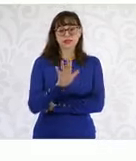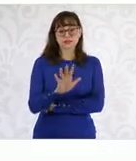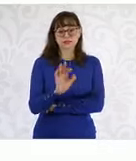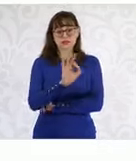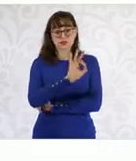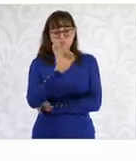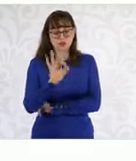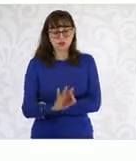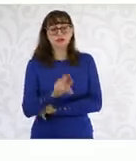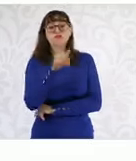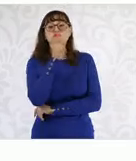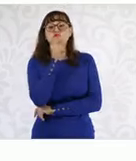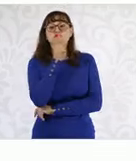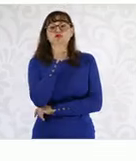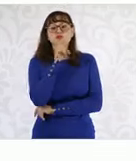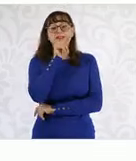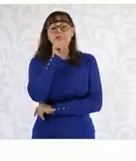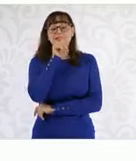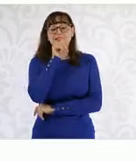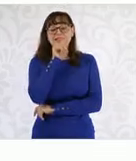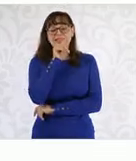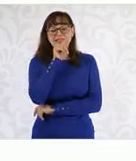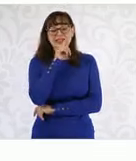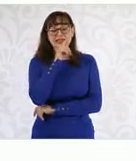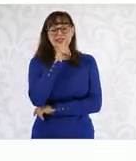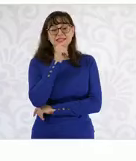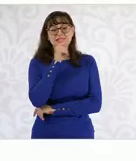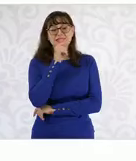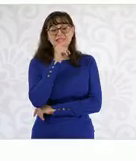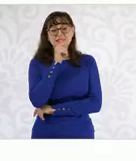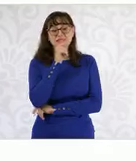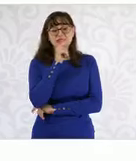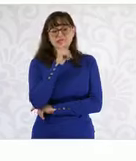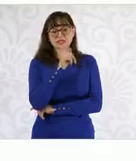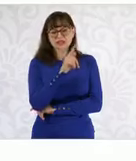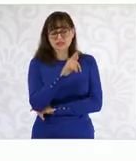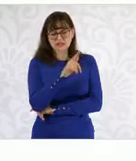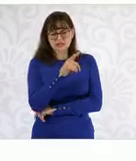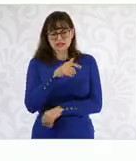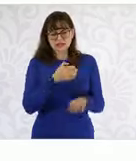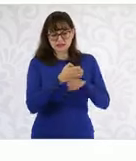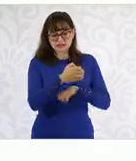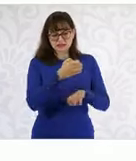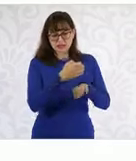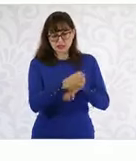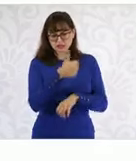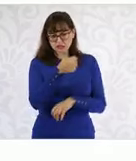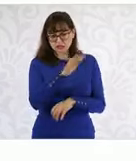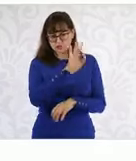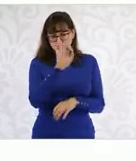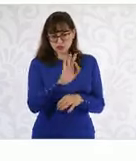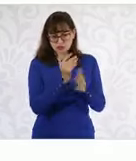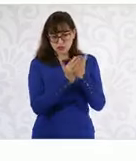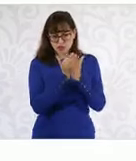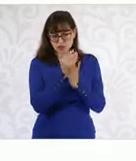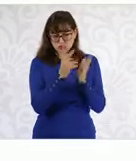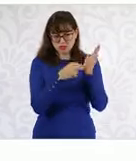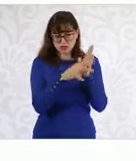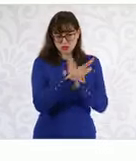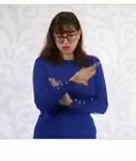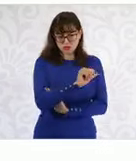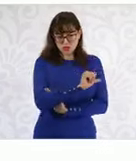75.6%, las policías estatales con 57% de confianza, un incremento de casi 6% entre 2018